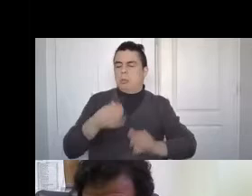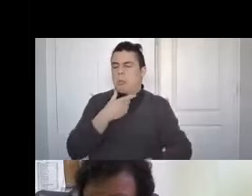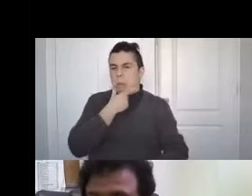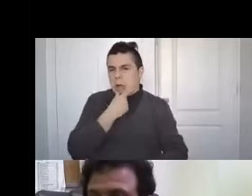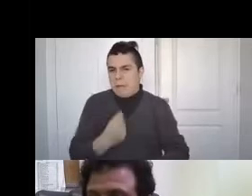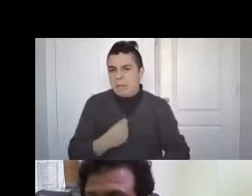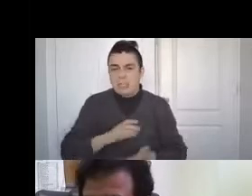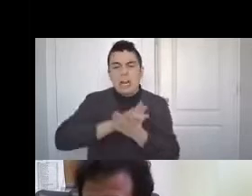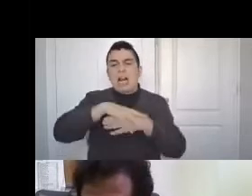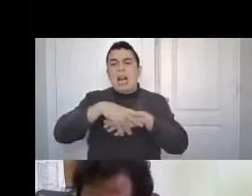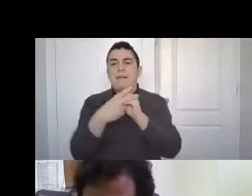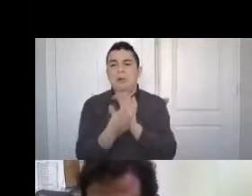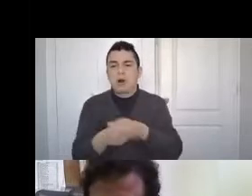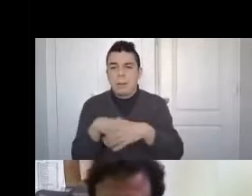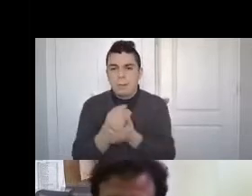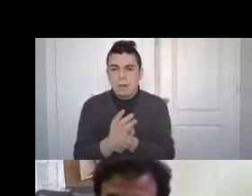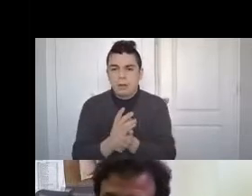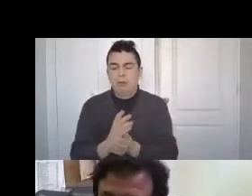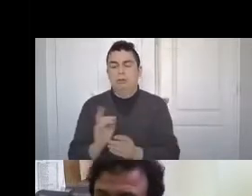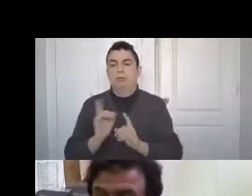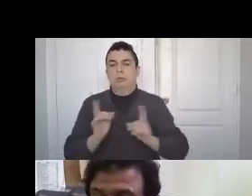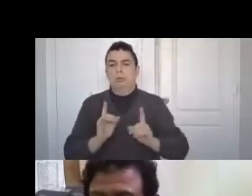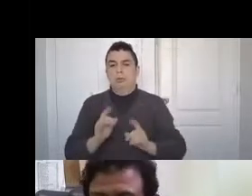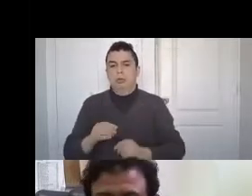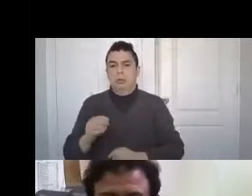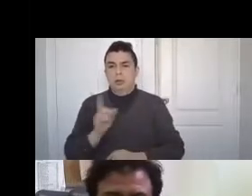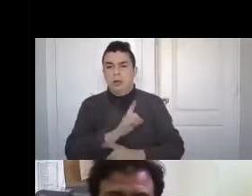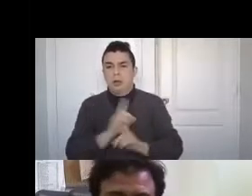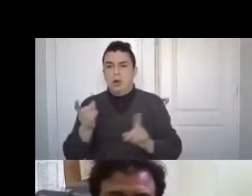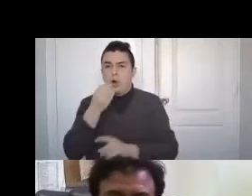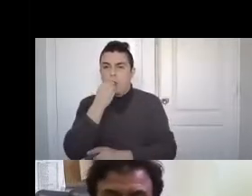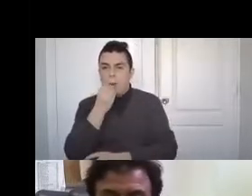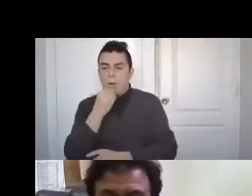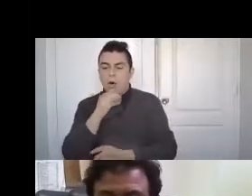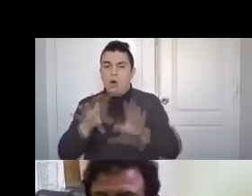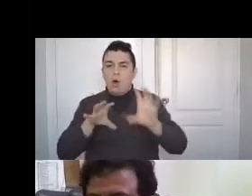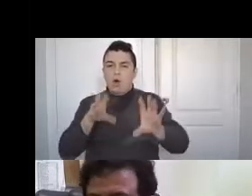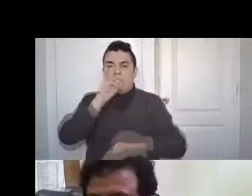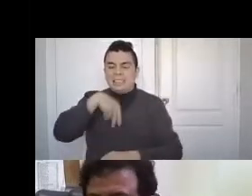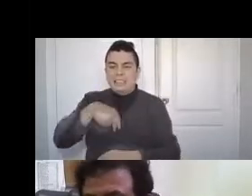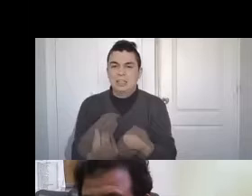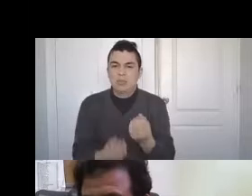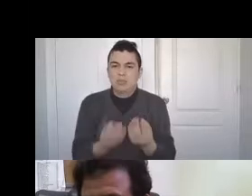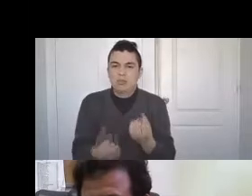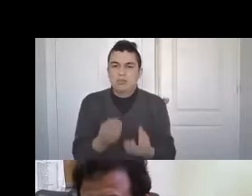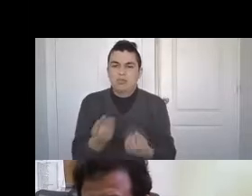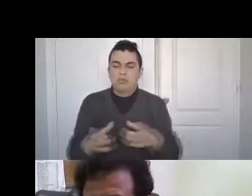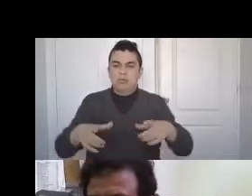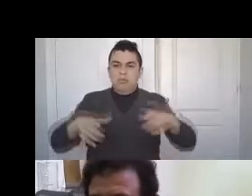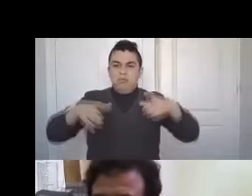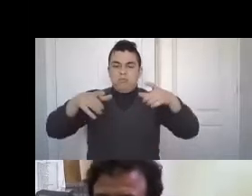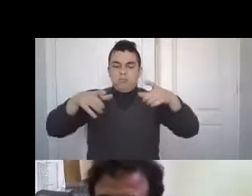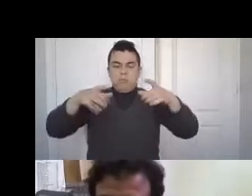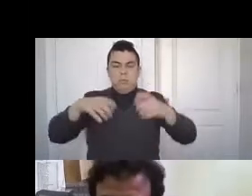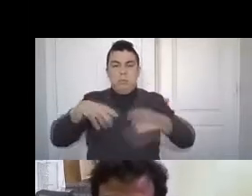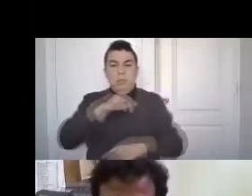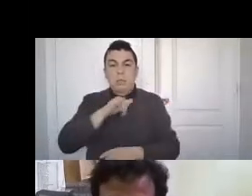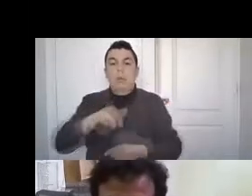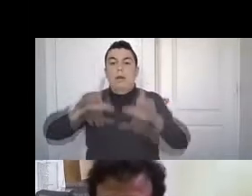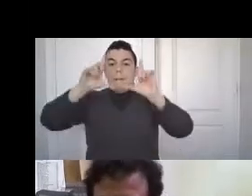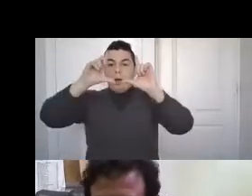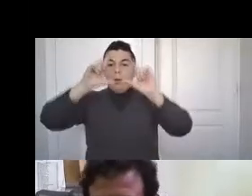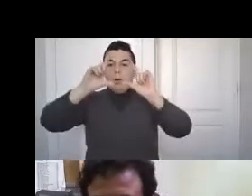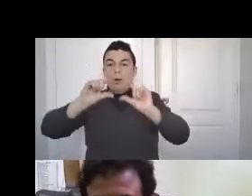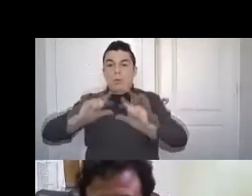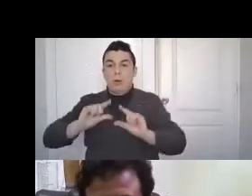las manos, ¿cierto? Y no comamos cosas que no estuviesen cocidas. Y eso permitió a que esto bajara. Y básicamente